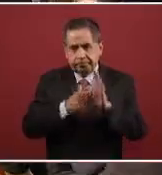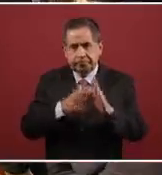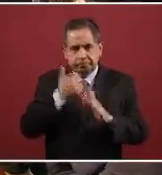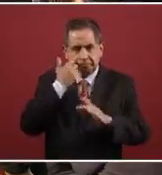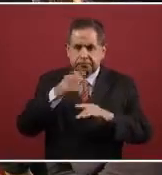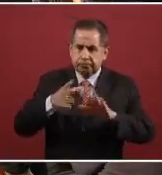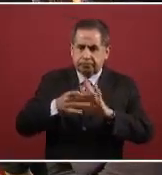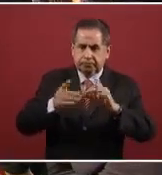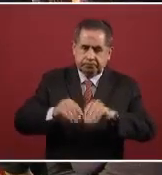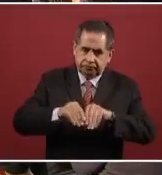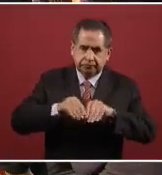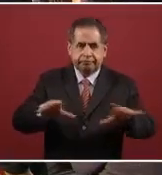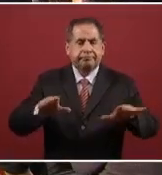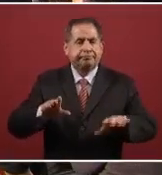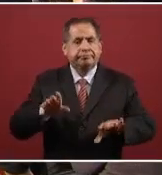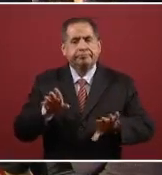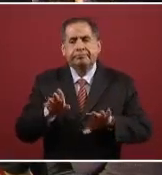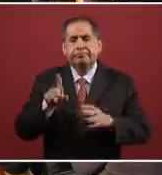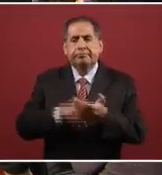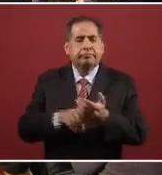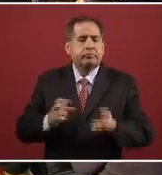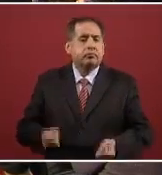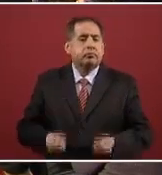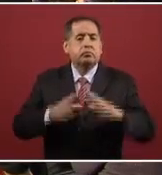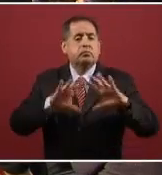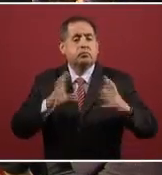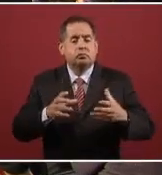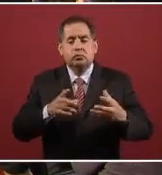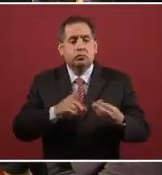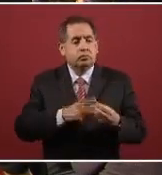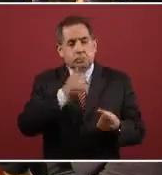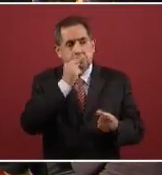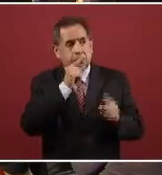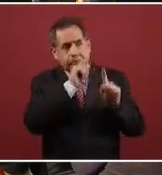sepa de cuántos policías hay